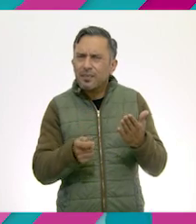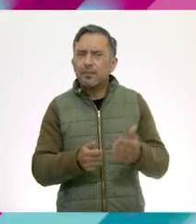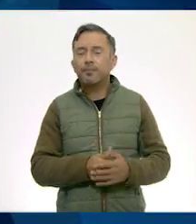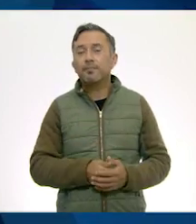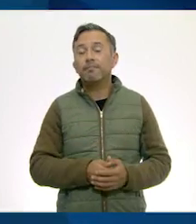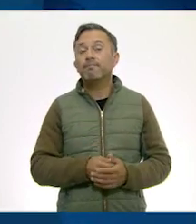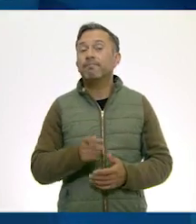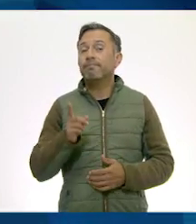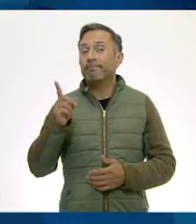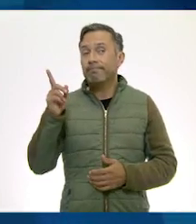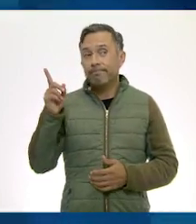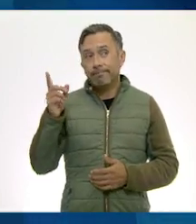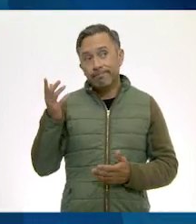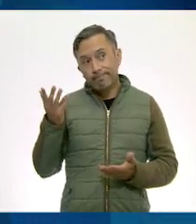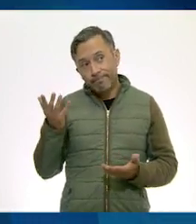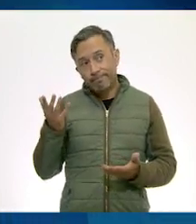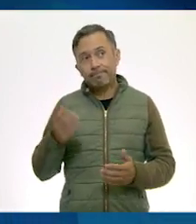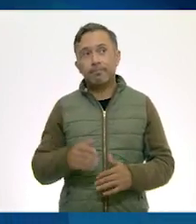Pues